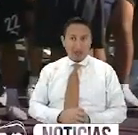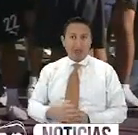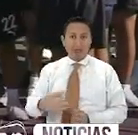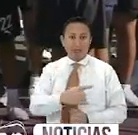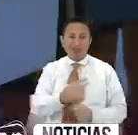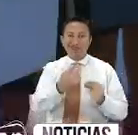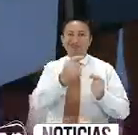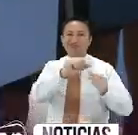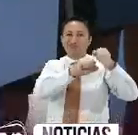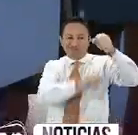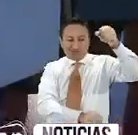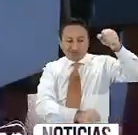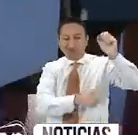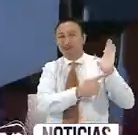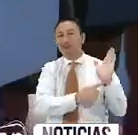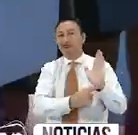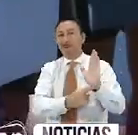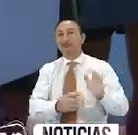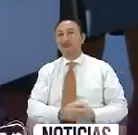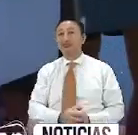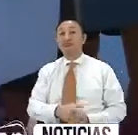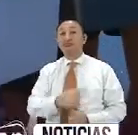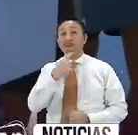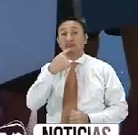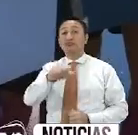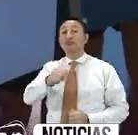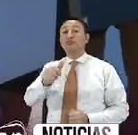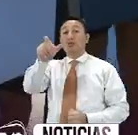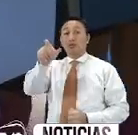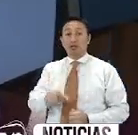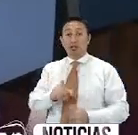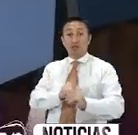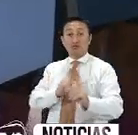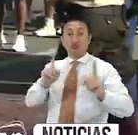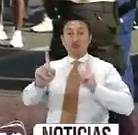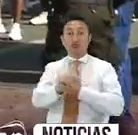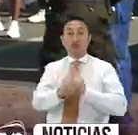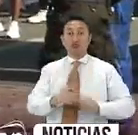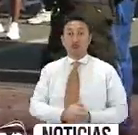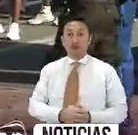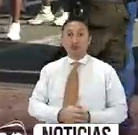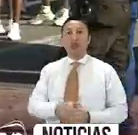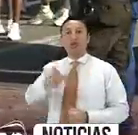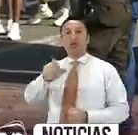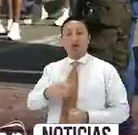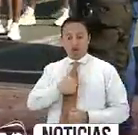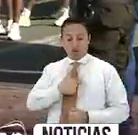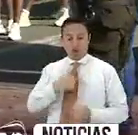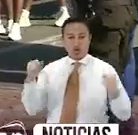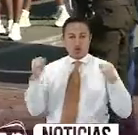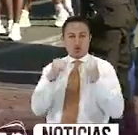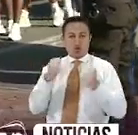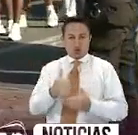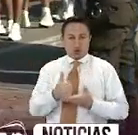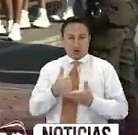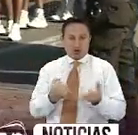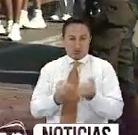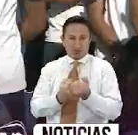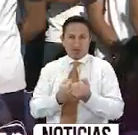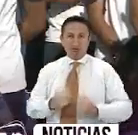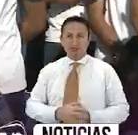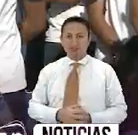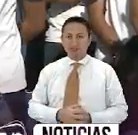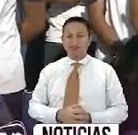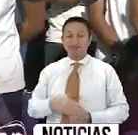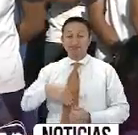a descubrir. Aparentemente pretendía suplantar a uno de los aspirantes con el objetivo de rendir las pruebas físicas en dicho proceso.